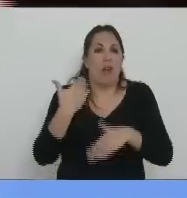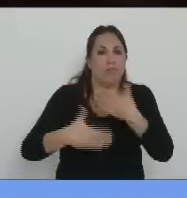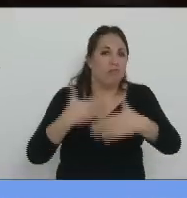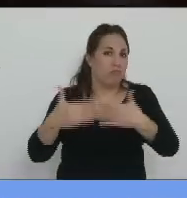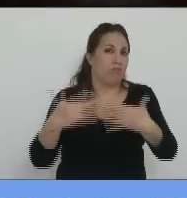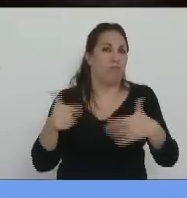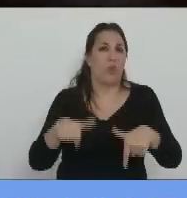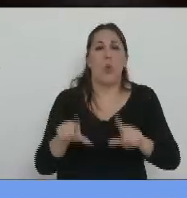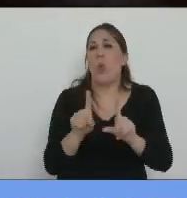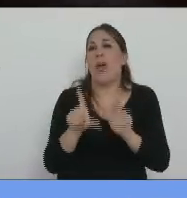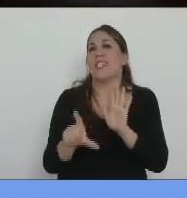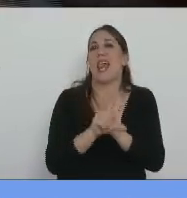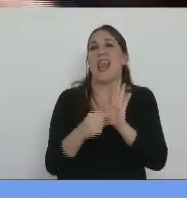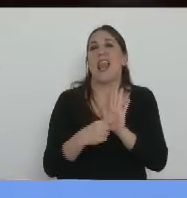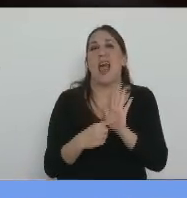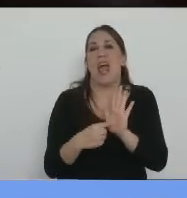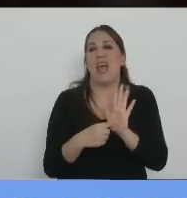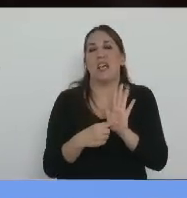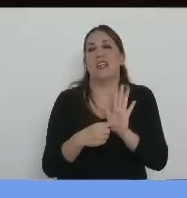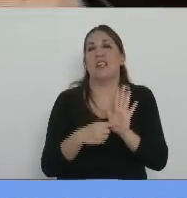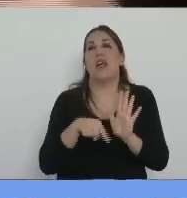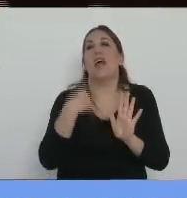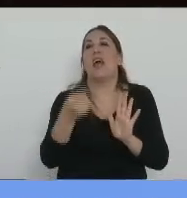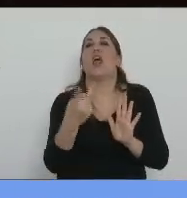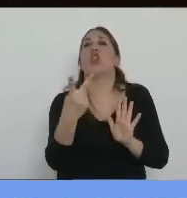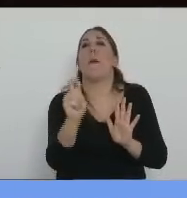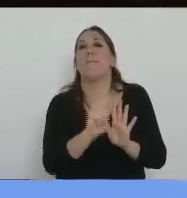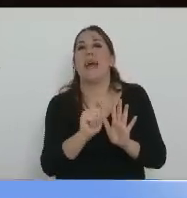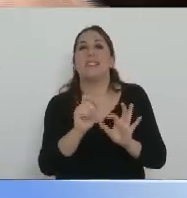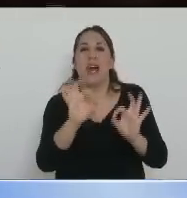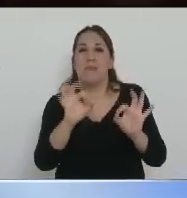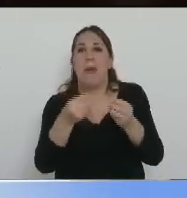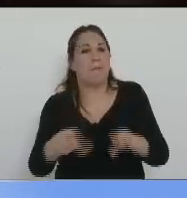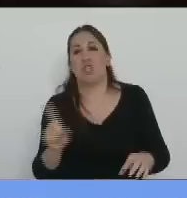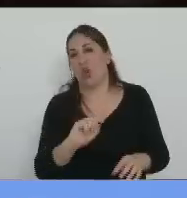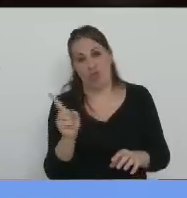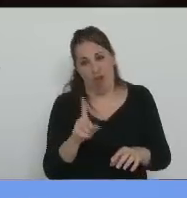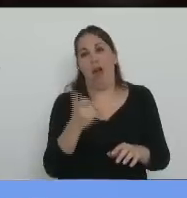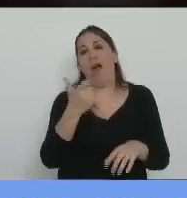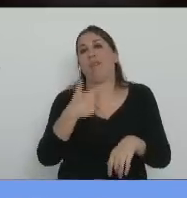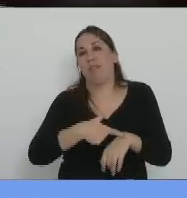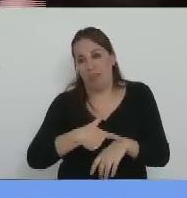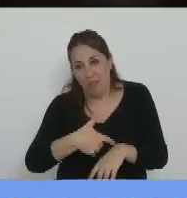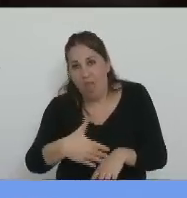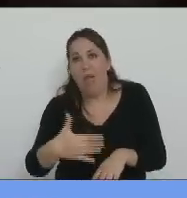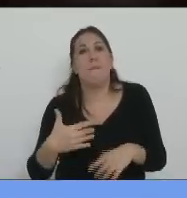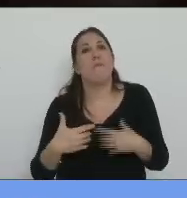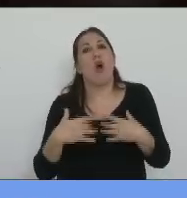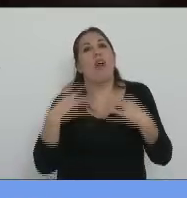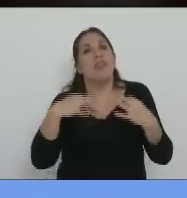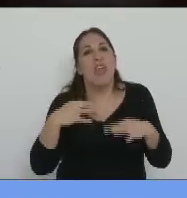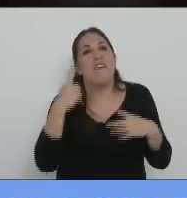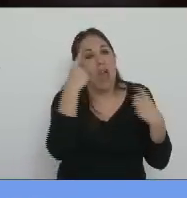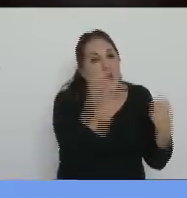que esta no es una ley para que salga ahí a los 60 días se aplique va a llevar su tiempo su esfuerzo tiene que tener el consenso político